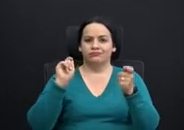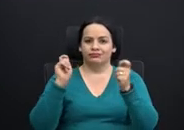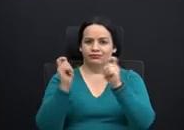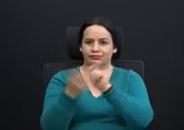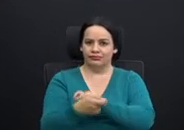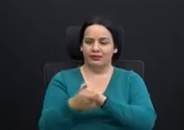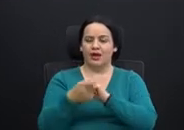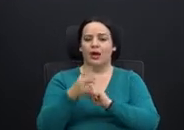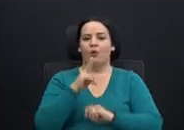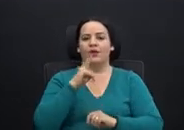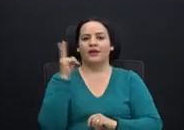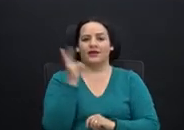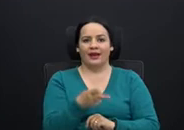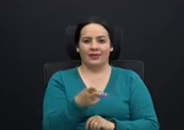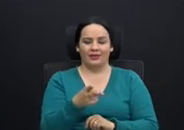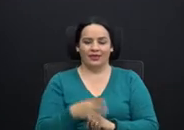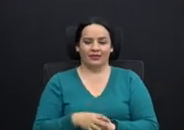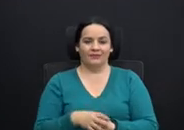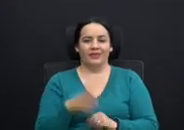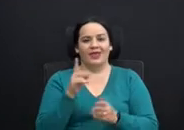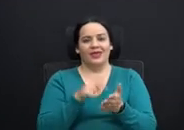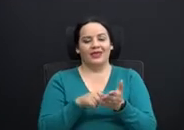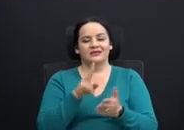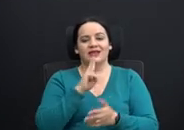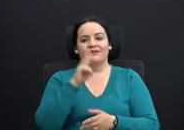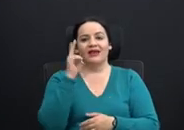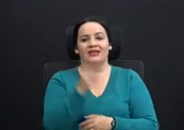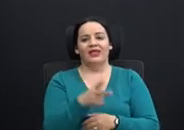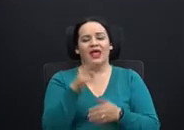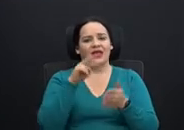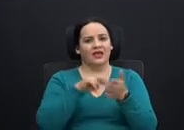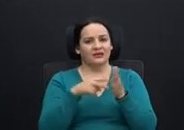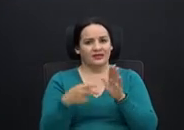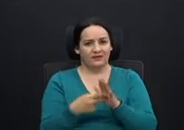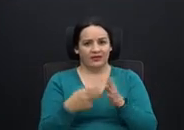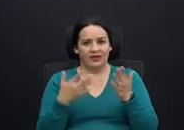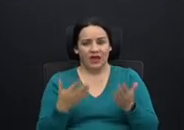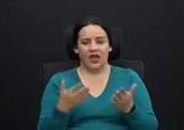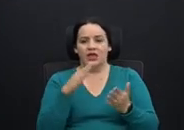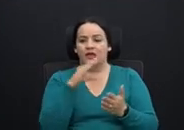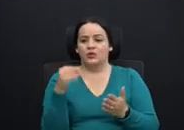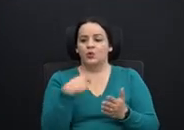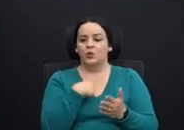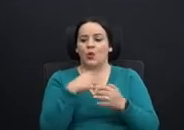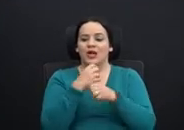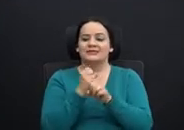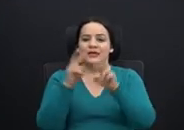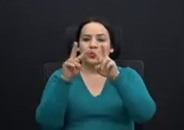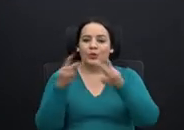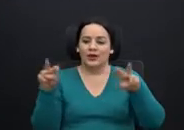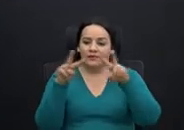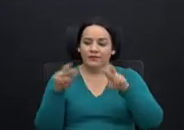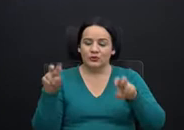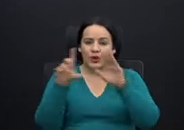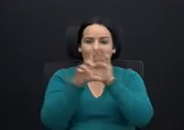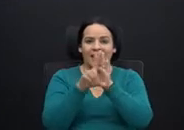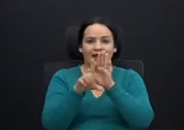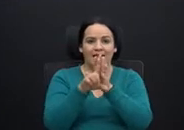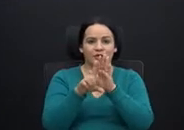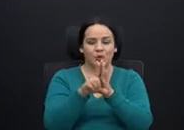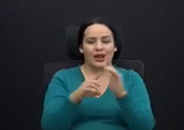una realidad. Y esa realidad indica que, y yo haciendo una revisión de la legislación